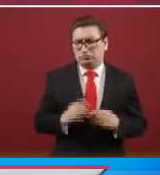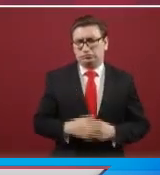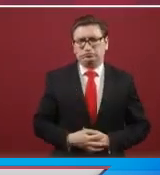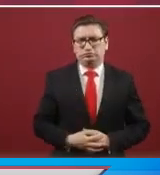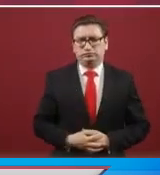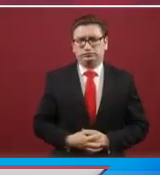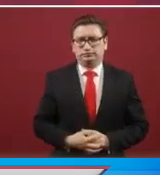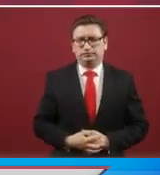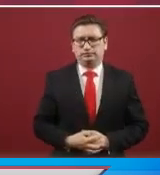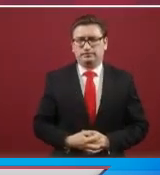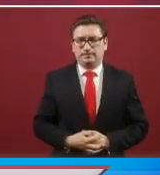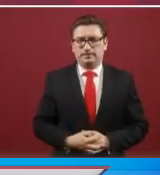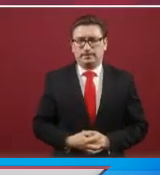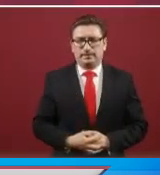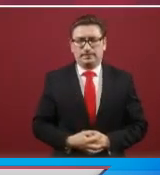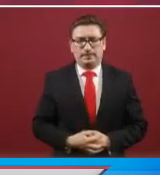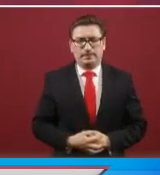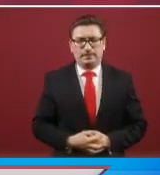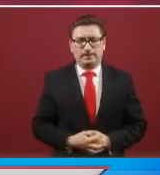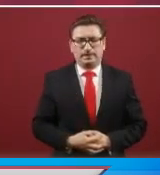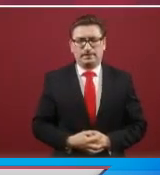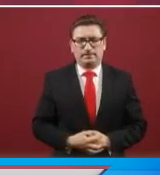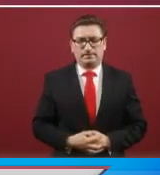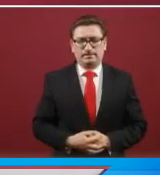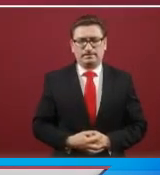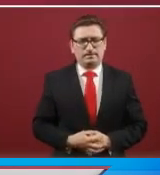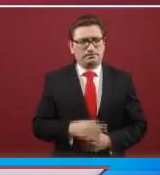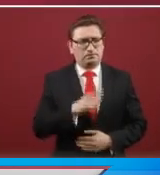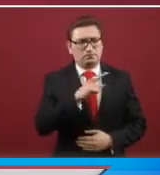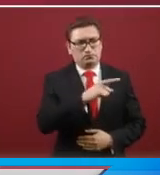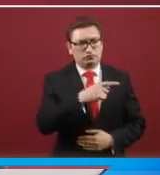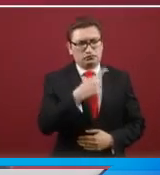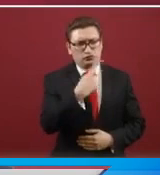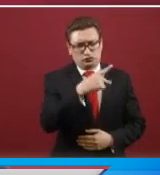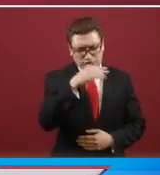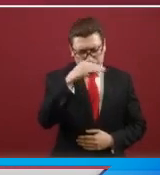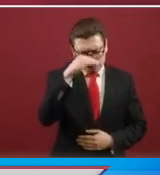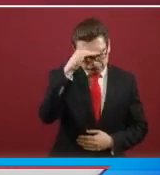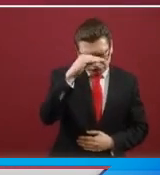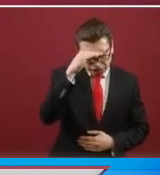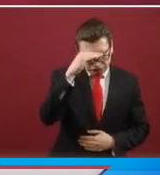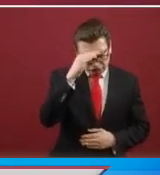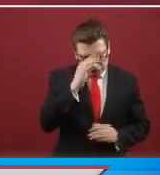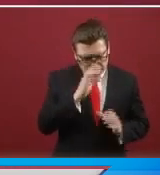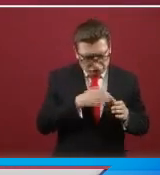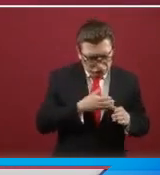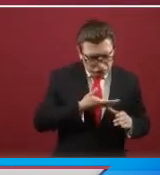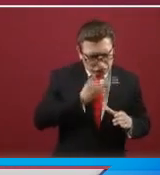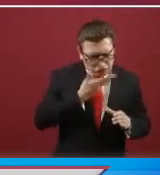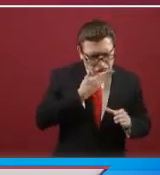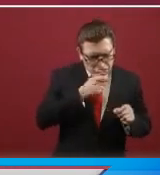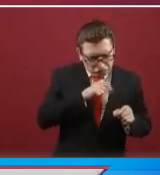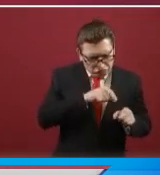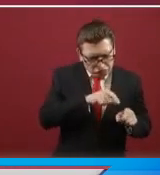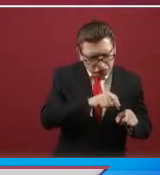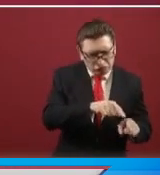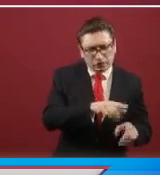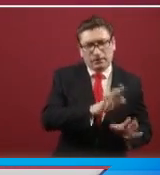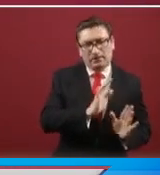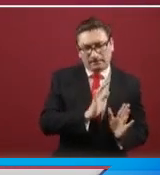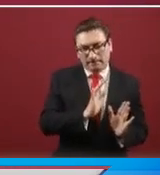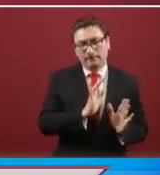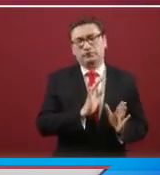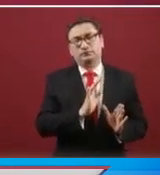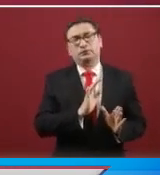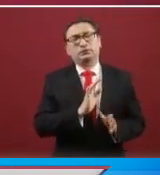en la refinería de Cadereyta en Nuevo León, el sábado en Sabina y en Acuña en Coahuila. Recuerda que de Piedras Negras era originario Ignacio Zaragoza